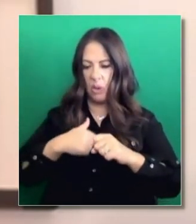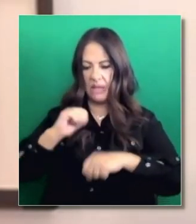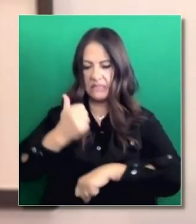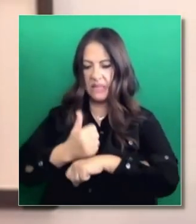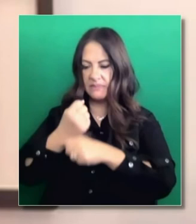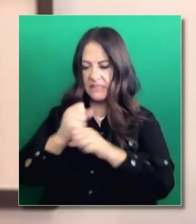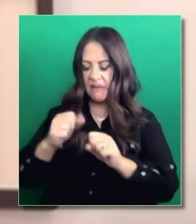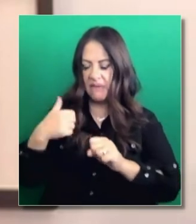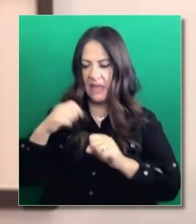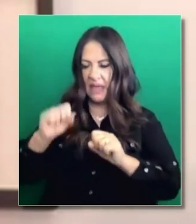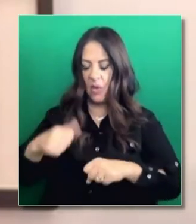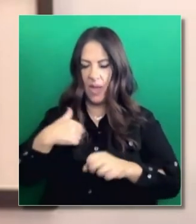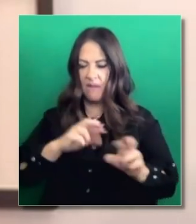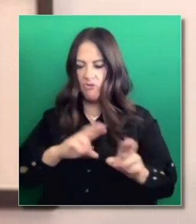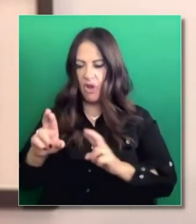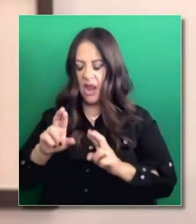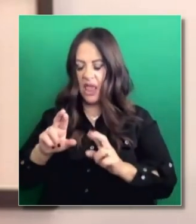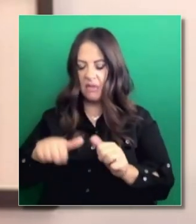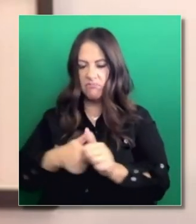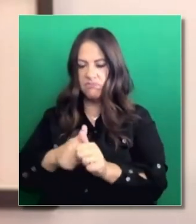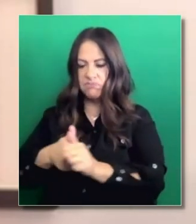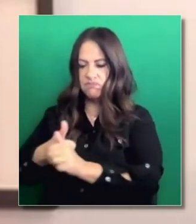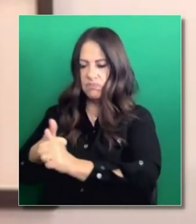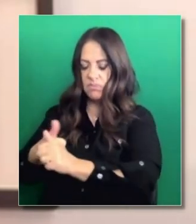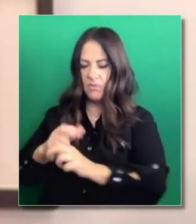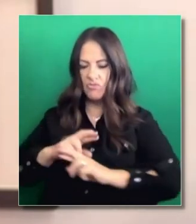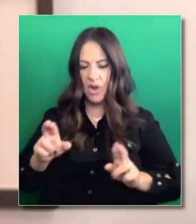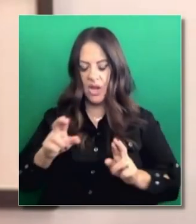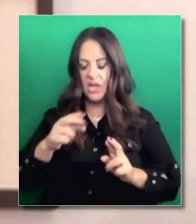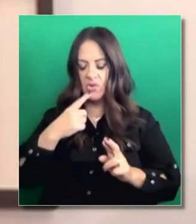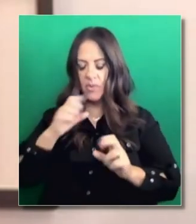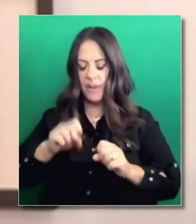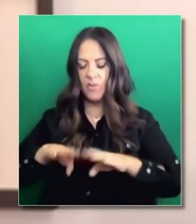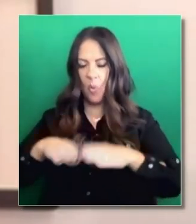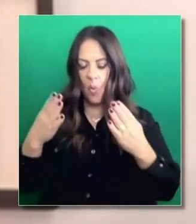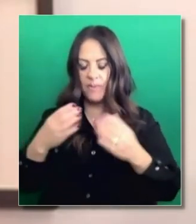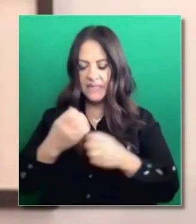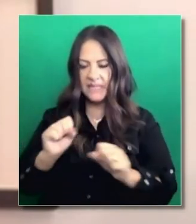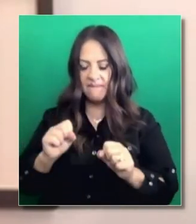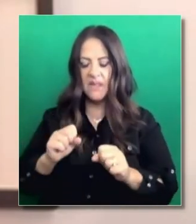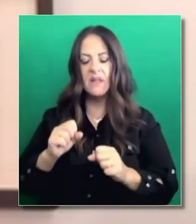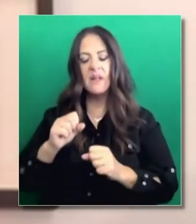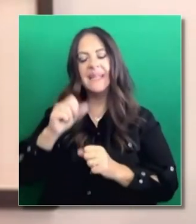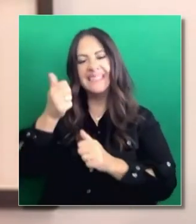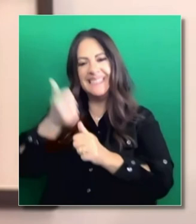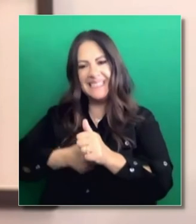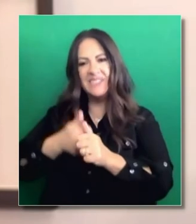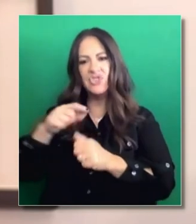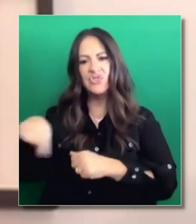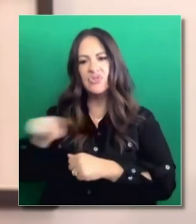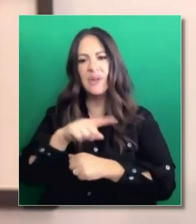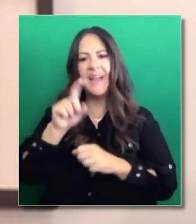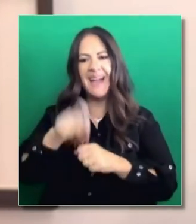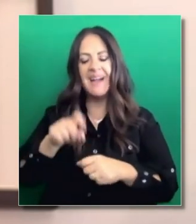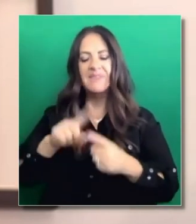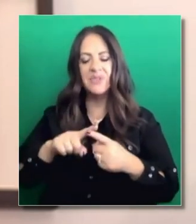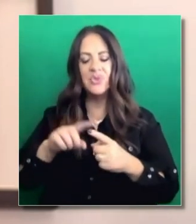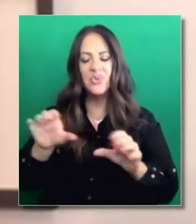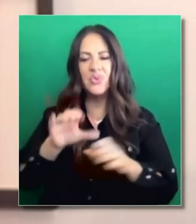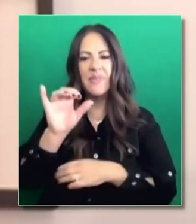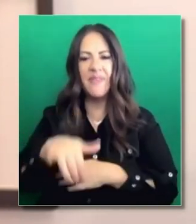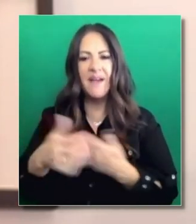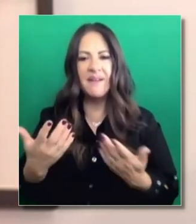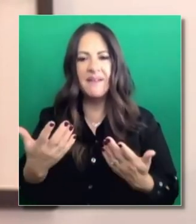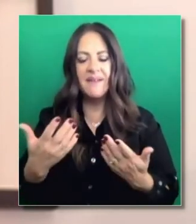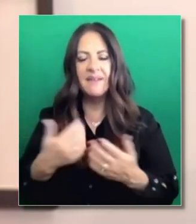mínimo, pruebas semanales de COVID y rastreo de contactos es absolutamente esencial,